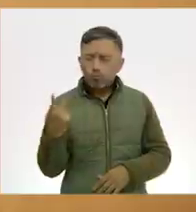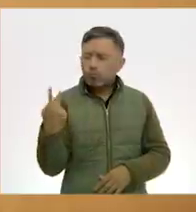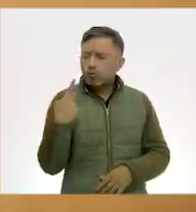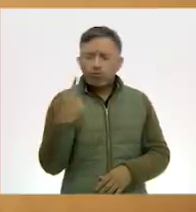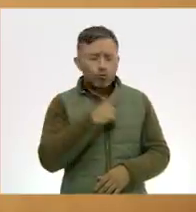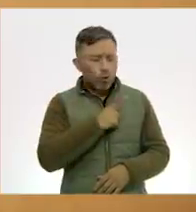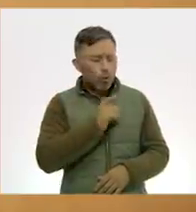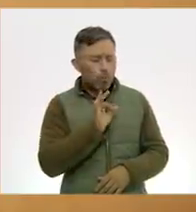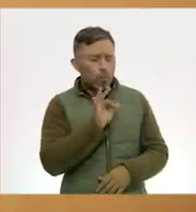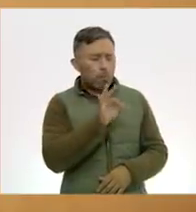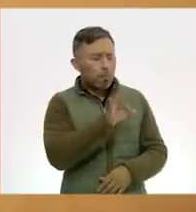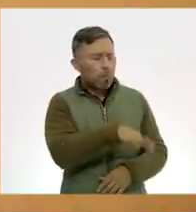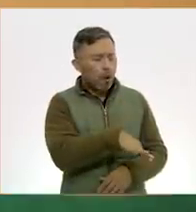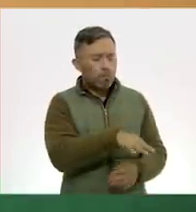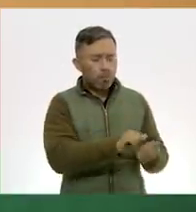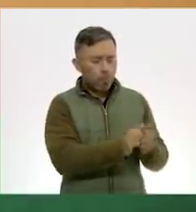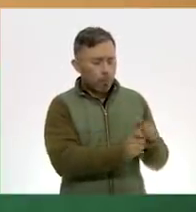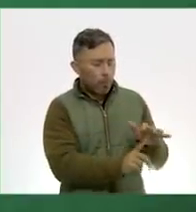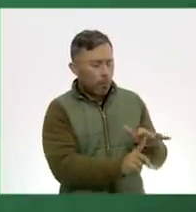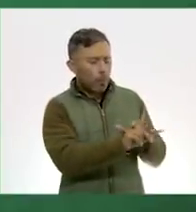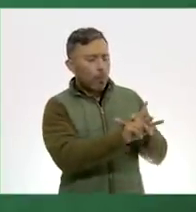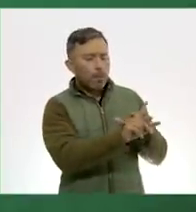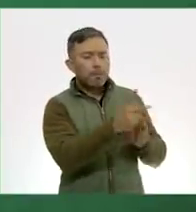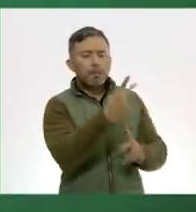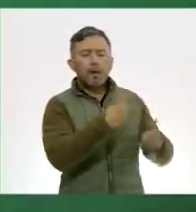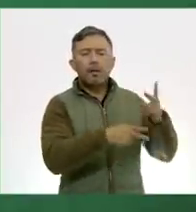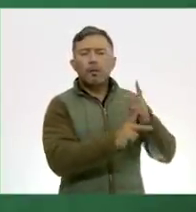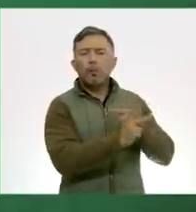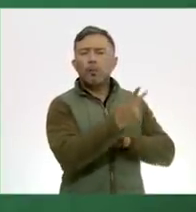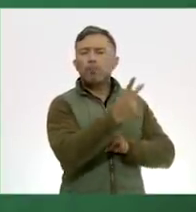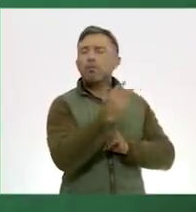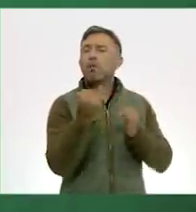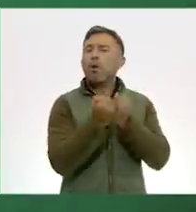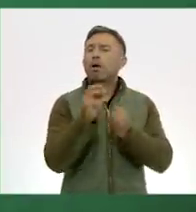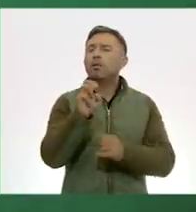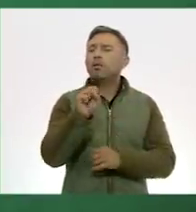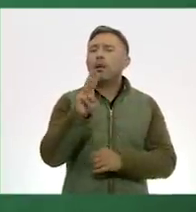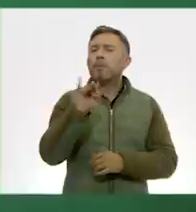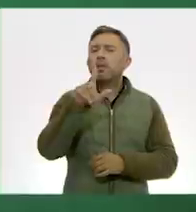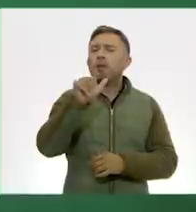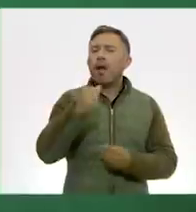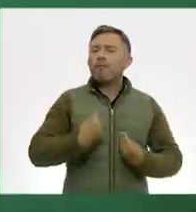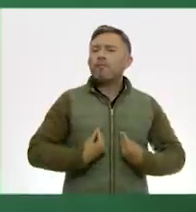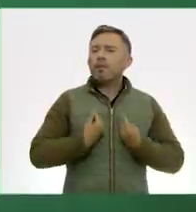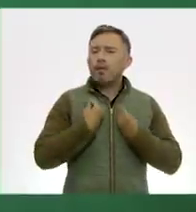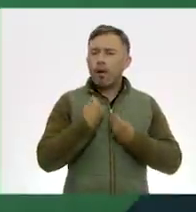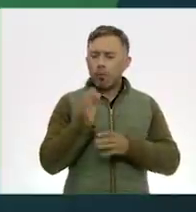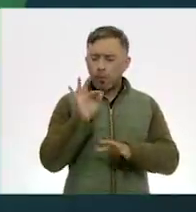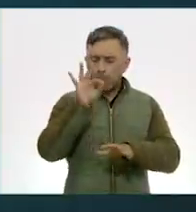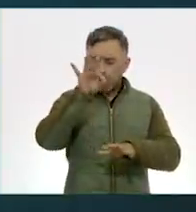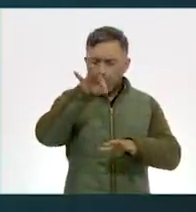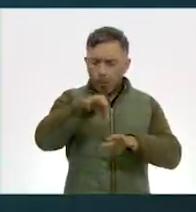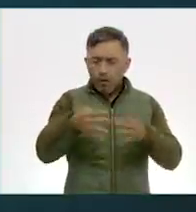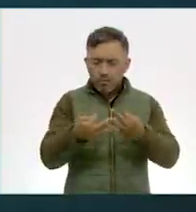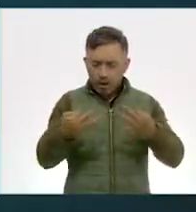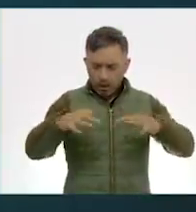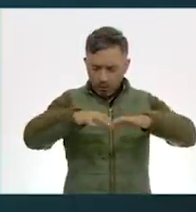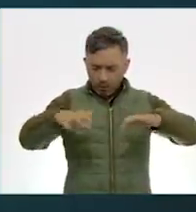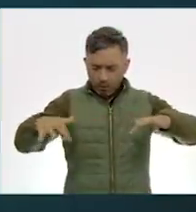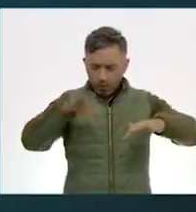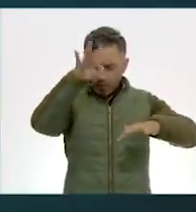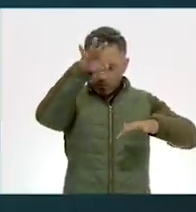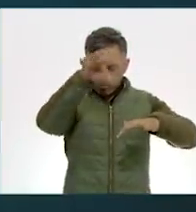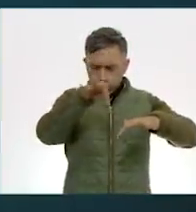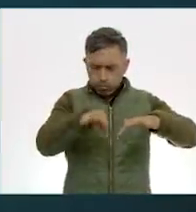Lehela, beitun unek ilon kustane, tumeleneko, una ukulul uyich ichluum,